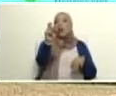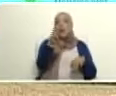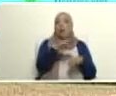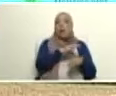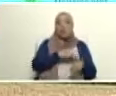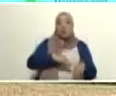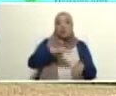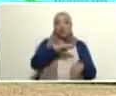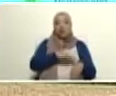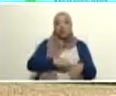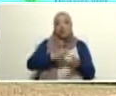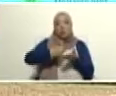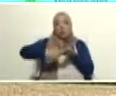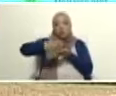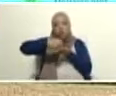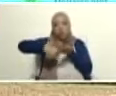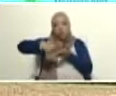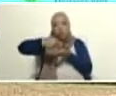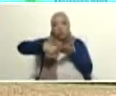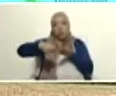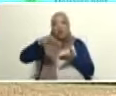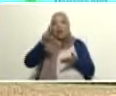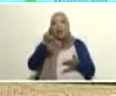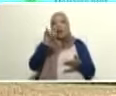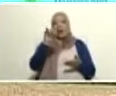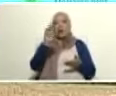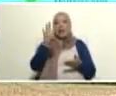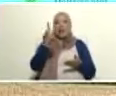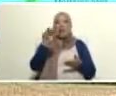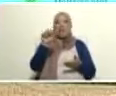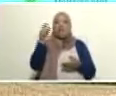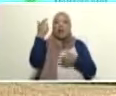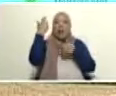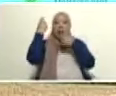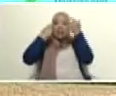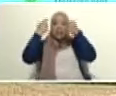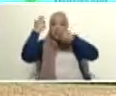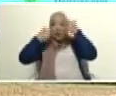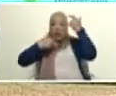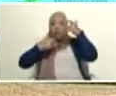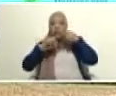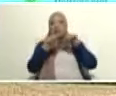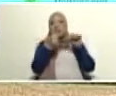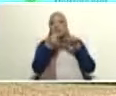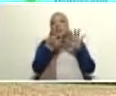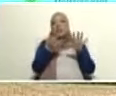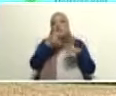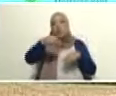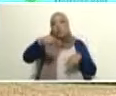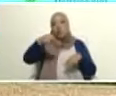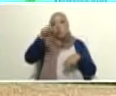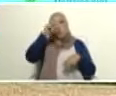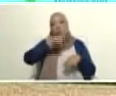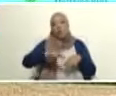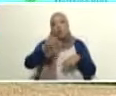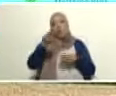misión Rivas, creada por el comandante Hugo Chávez el 17 de noviembre del año